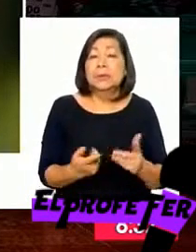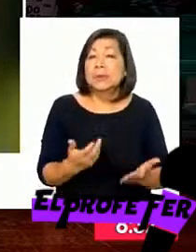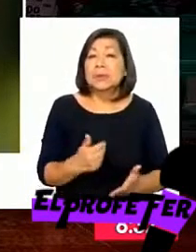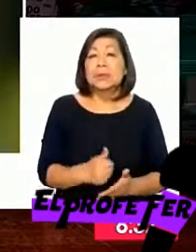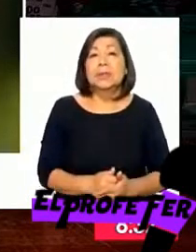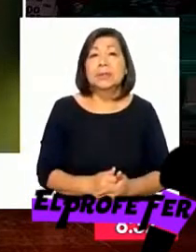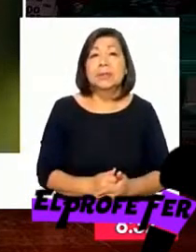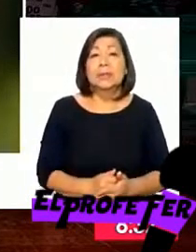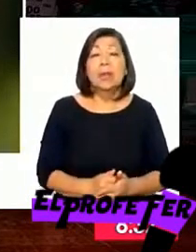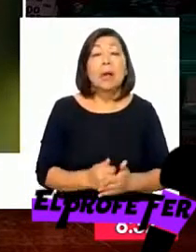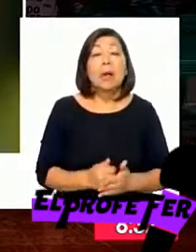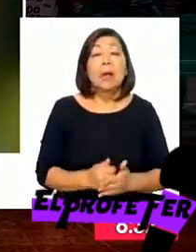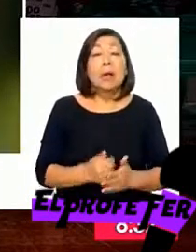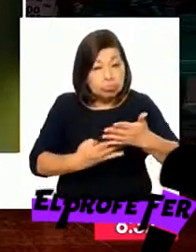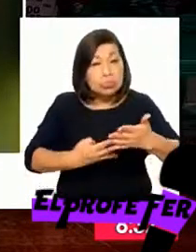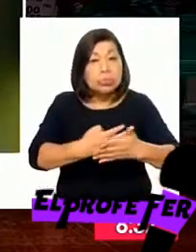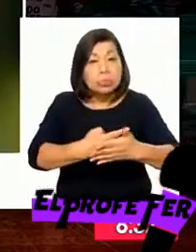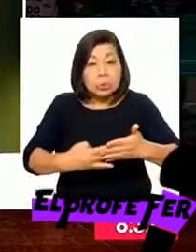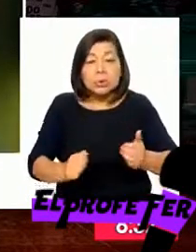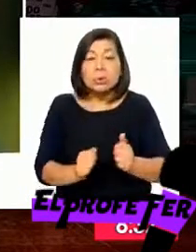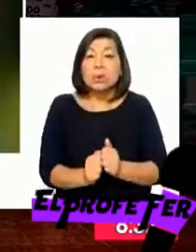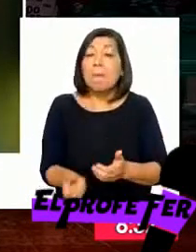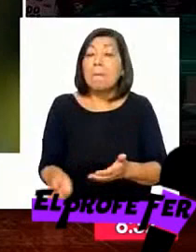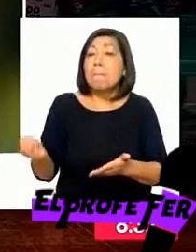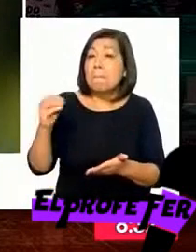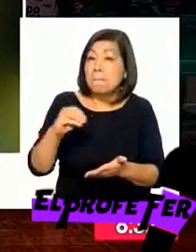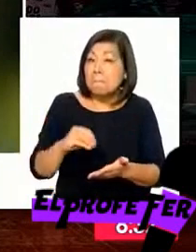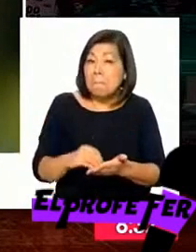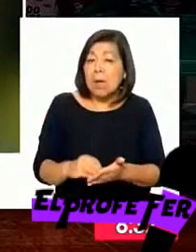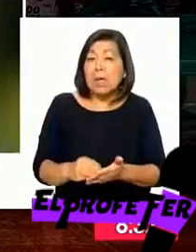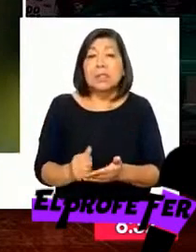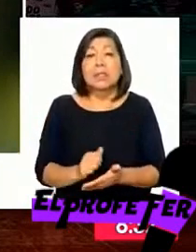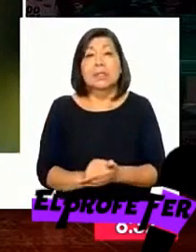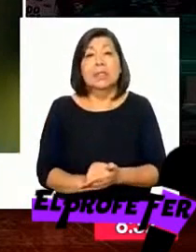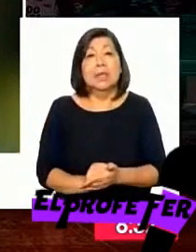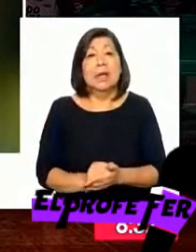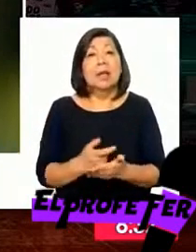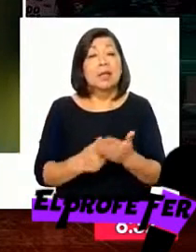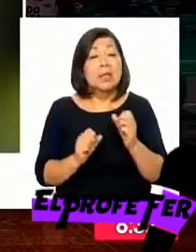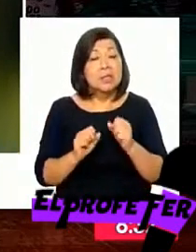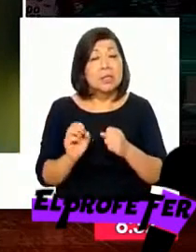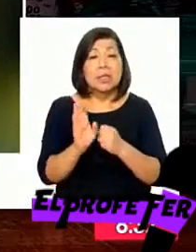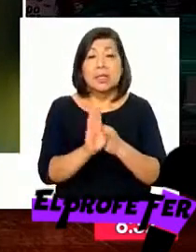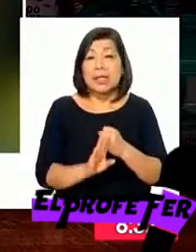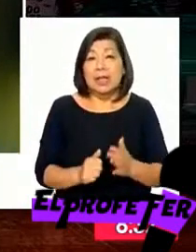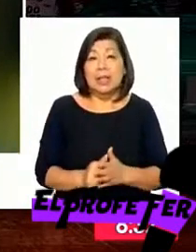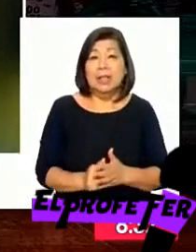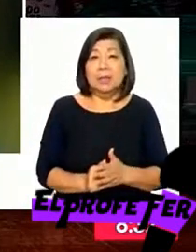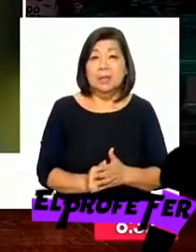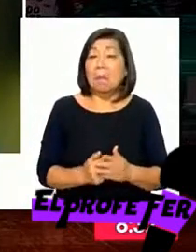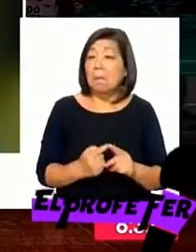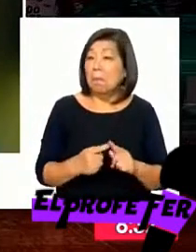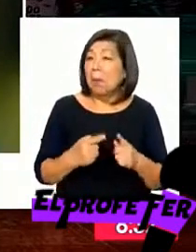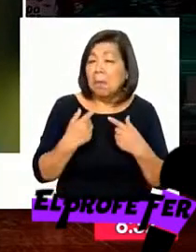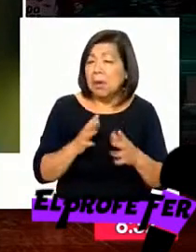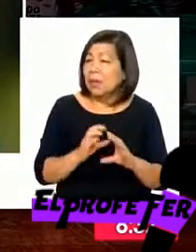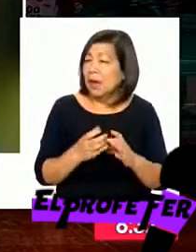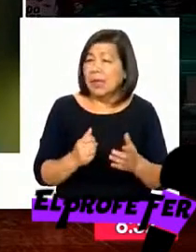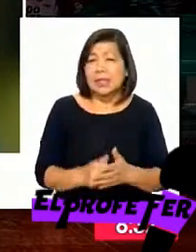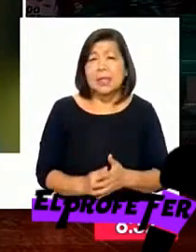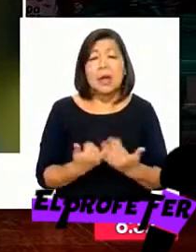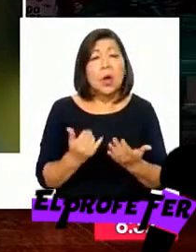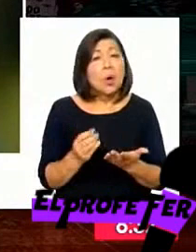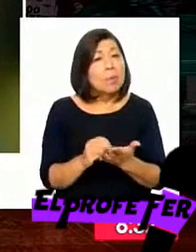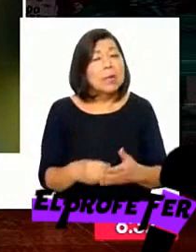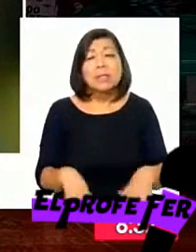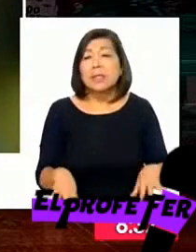y programaremos actividades adicionales para complementar, de manera de garantizarles que no haya pérdida de clases. Eso